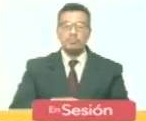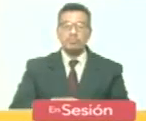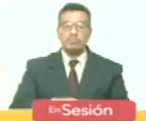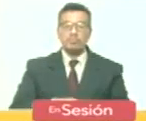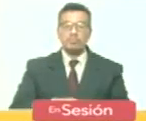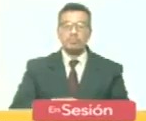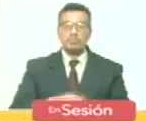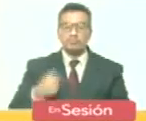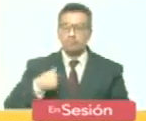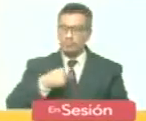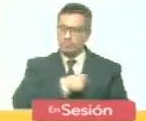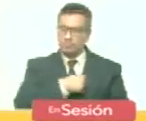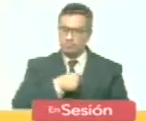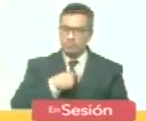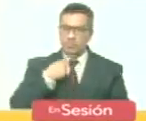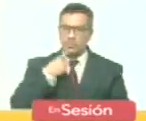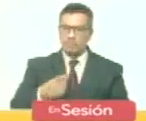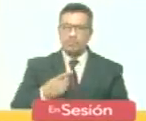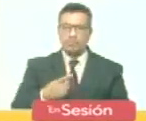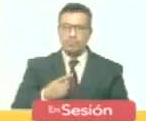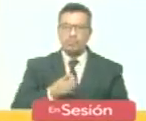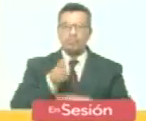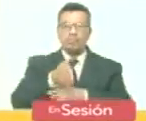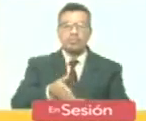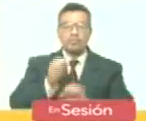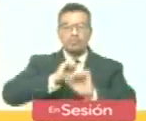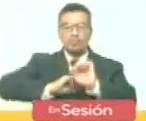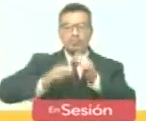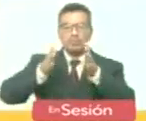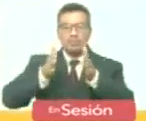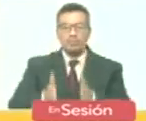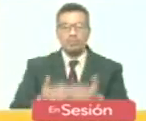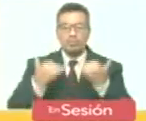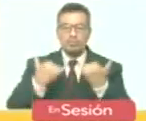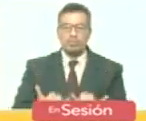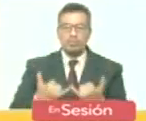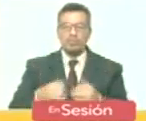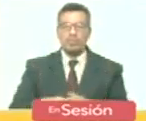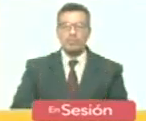Y yo decía, salir a defender ya